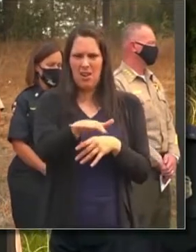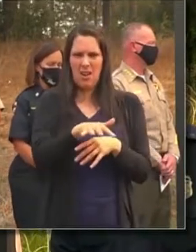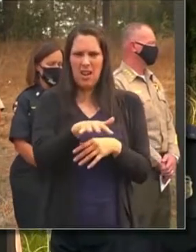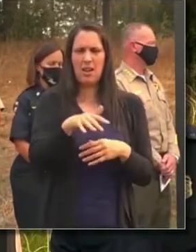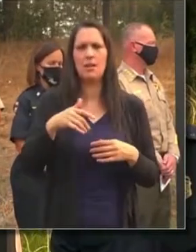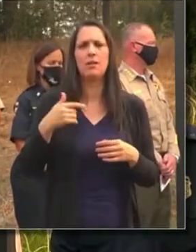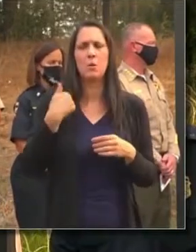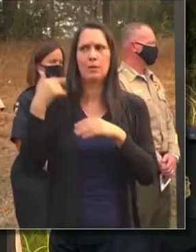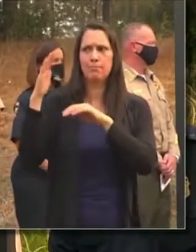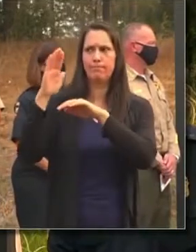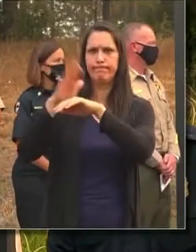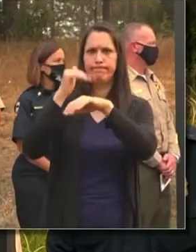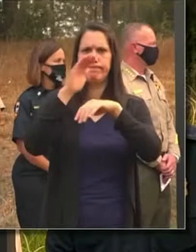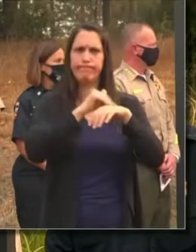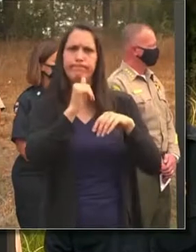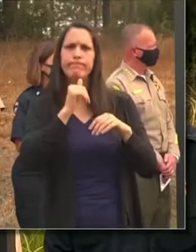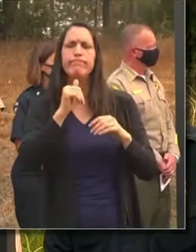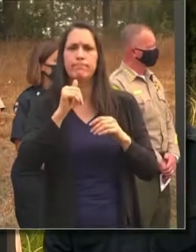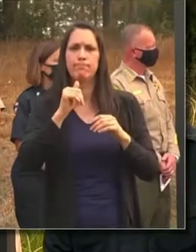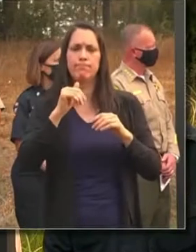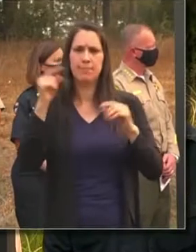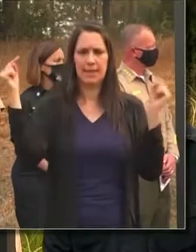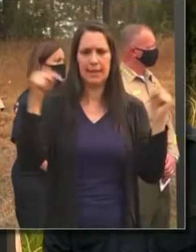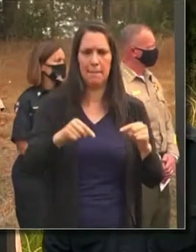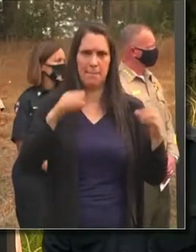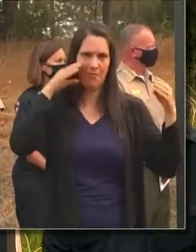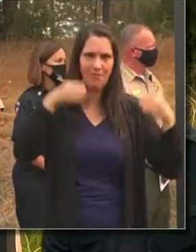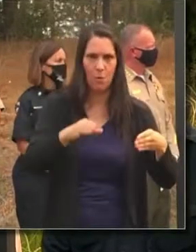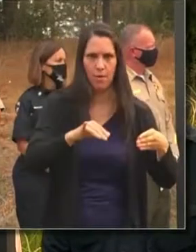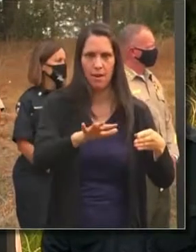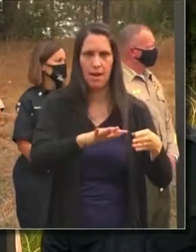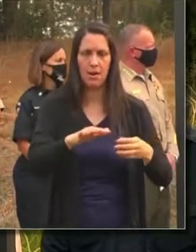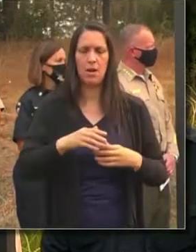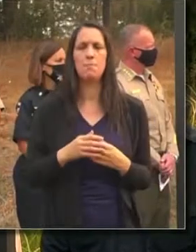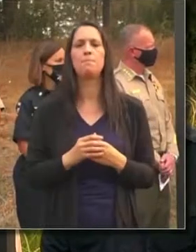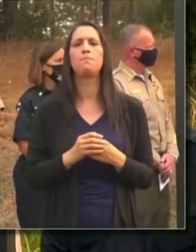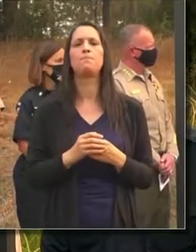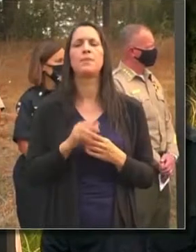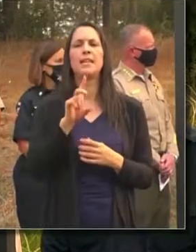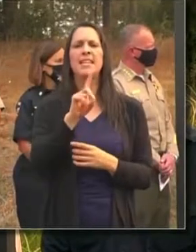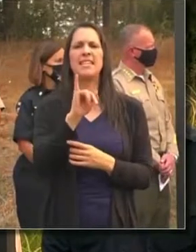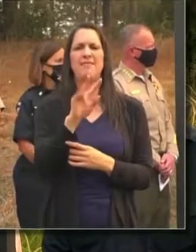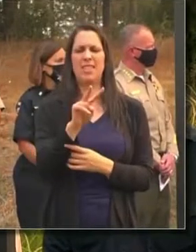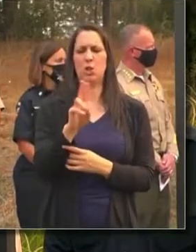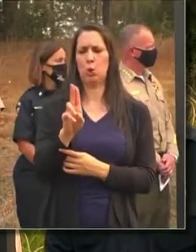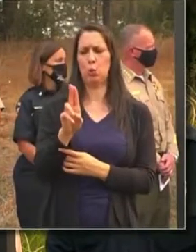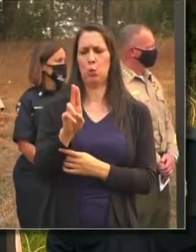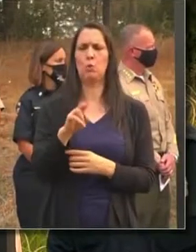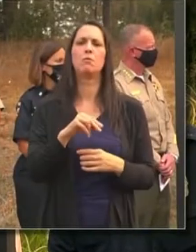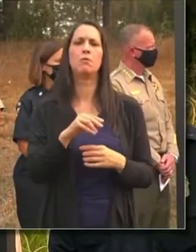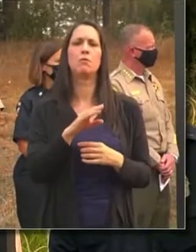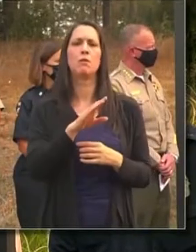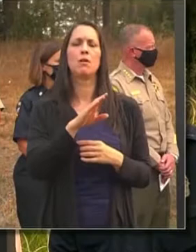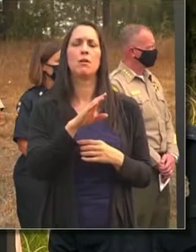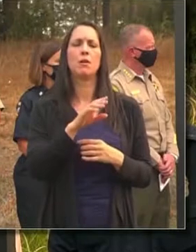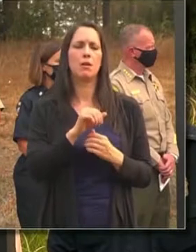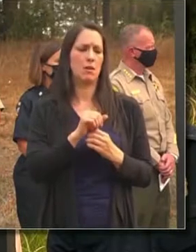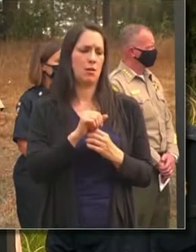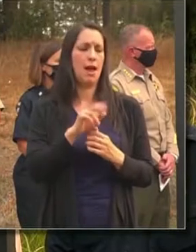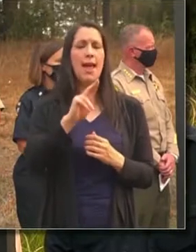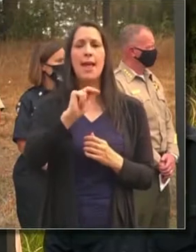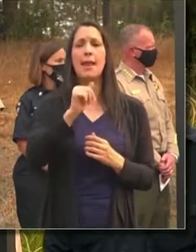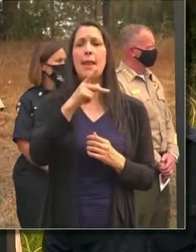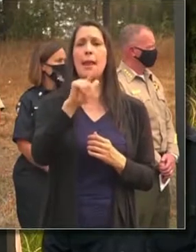allí proporcionando servicios a través de la del valle y ahora en la dirección por